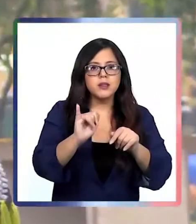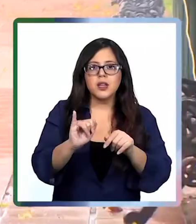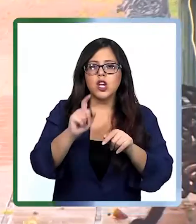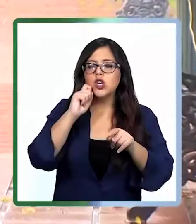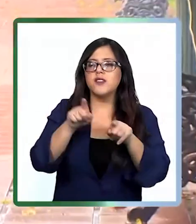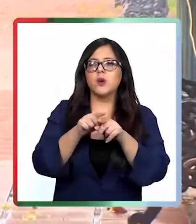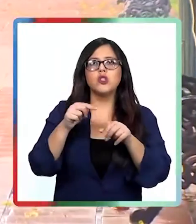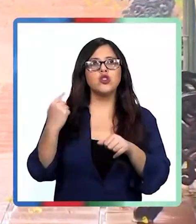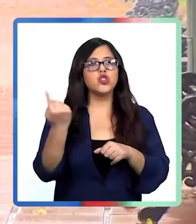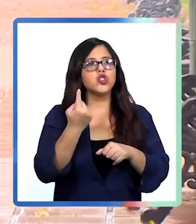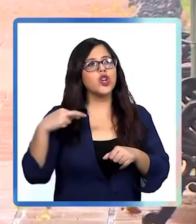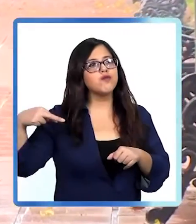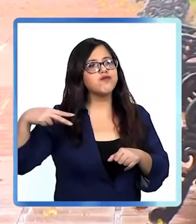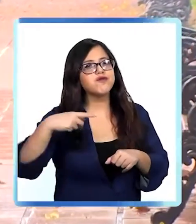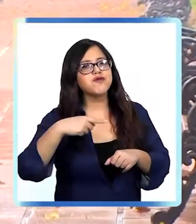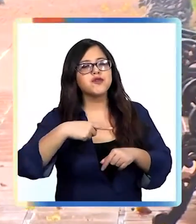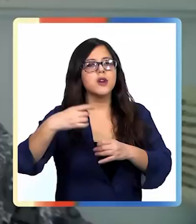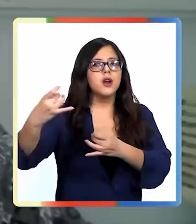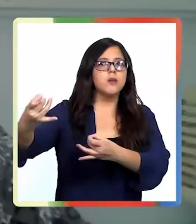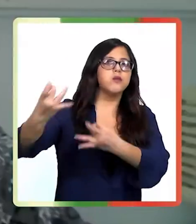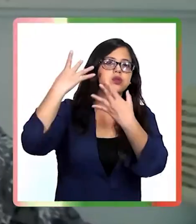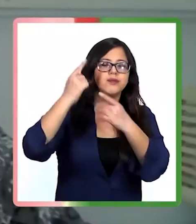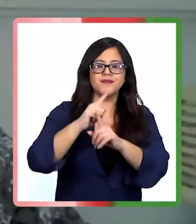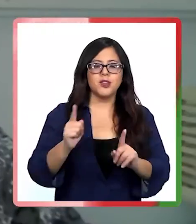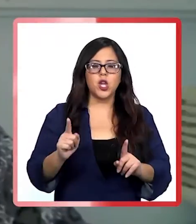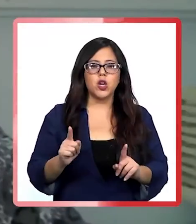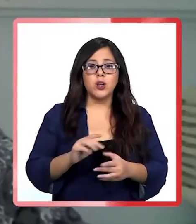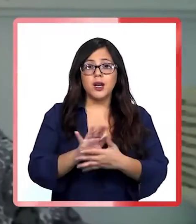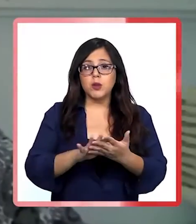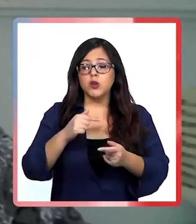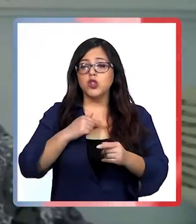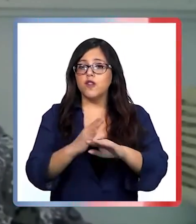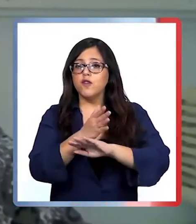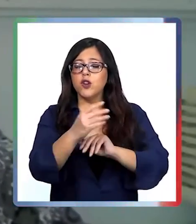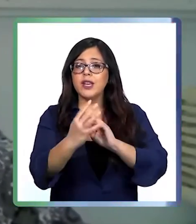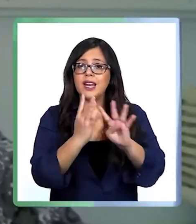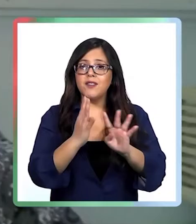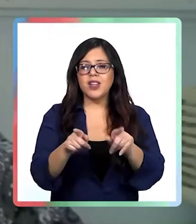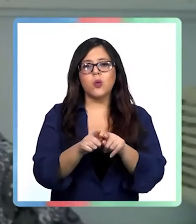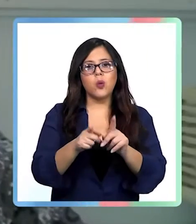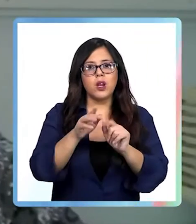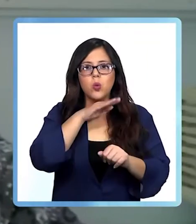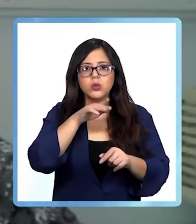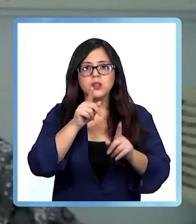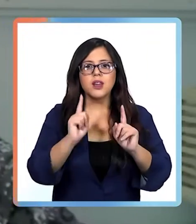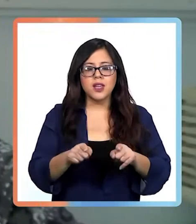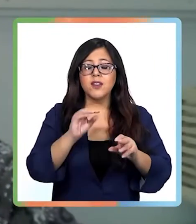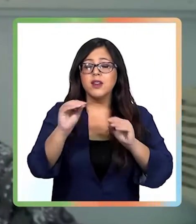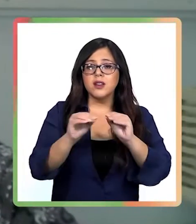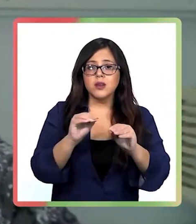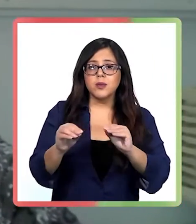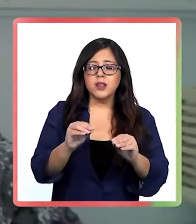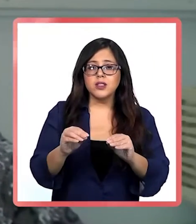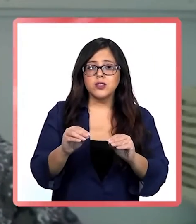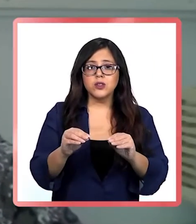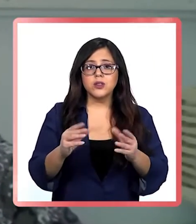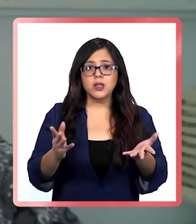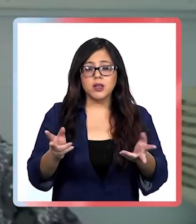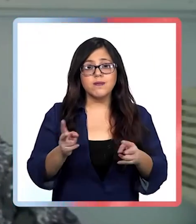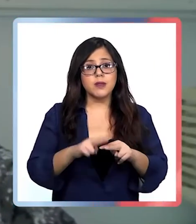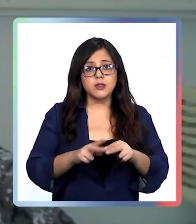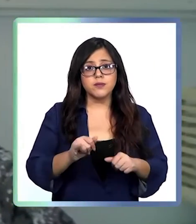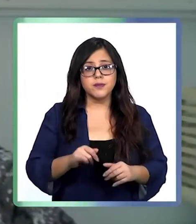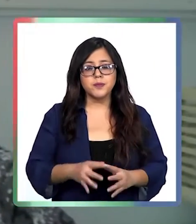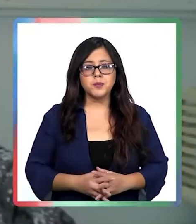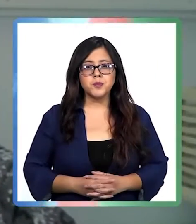caer así del cielo solo. Pero si estoy en un lugar, por ejemplo, en una feria, yo la usaría de todas maneras, y mi recomendación sería usarla de